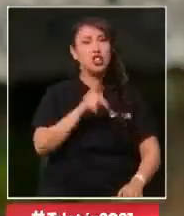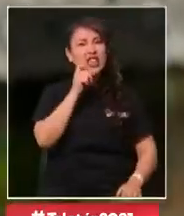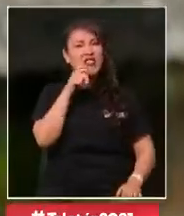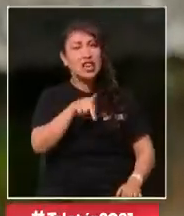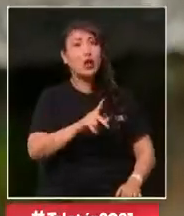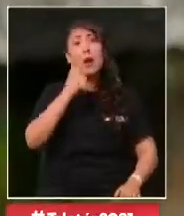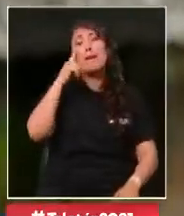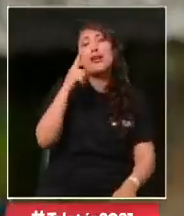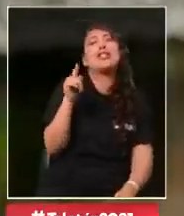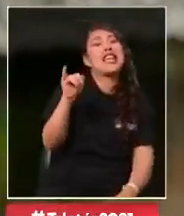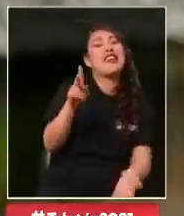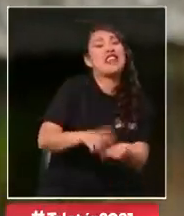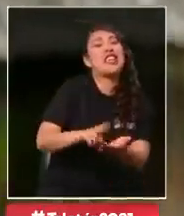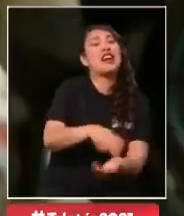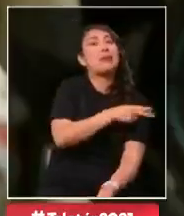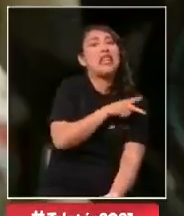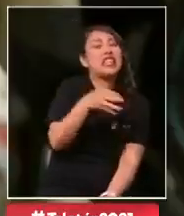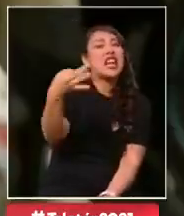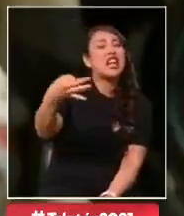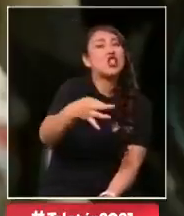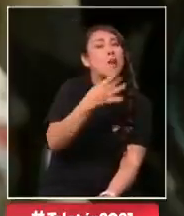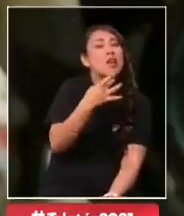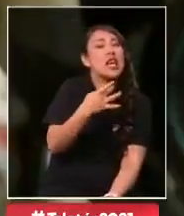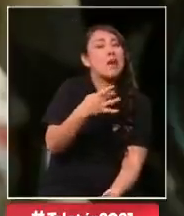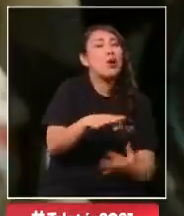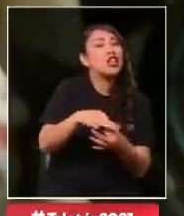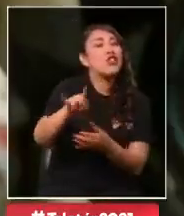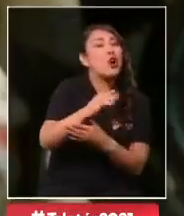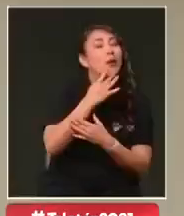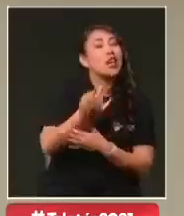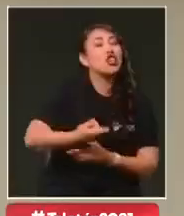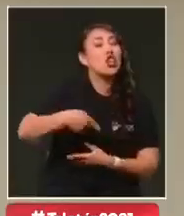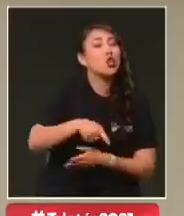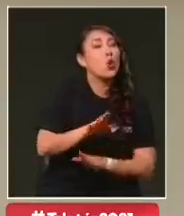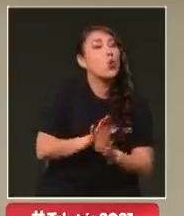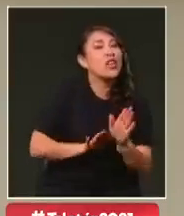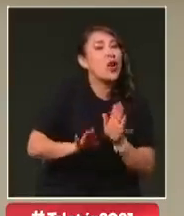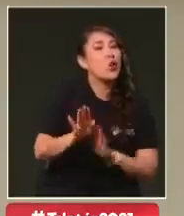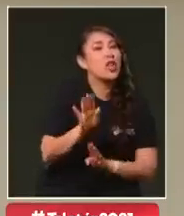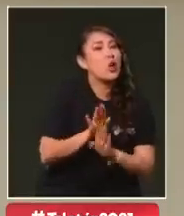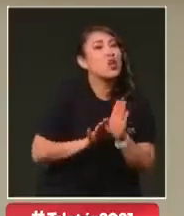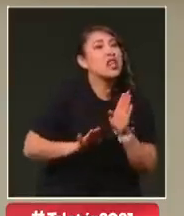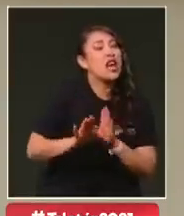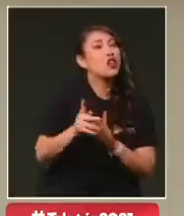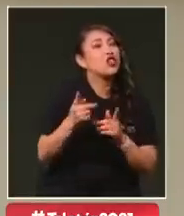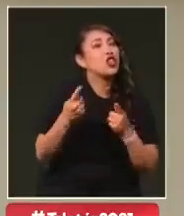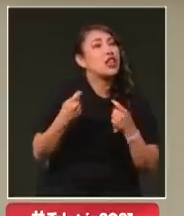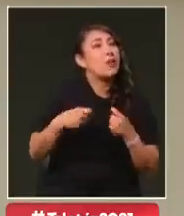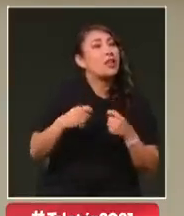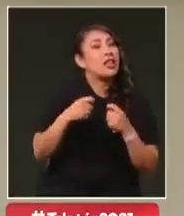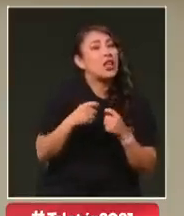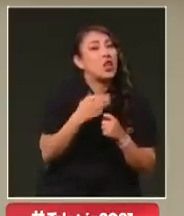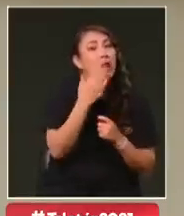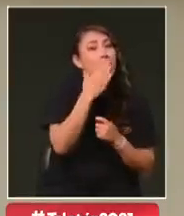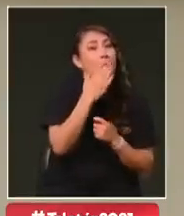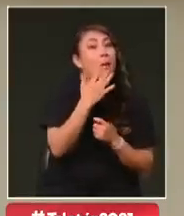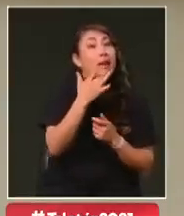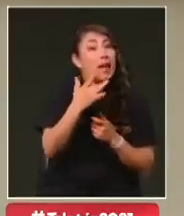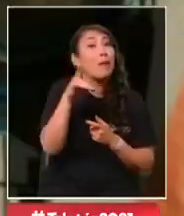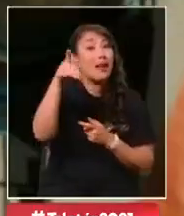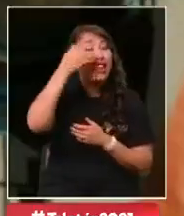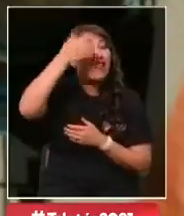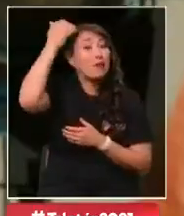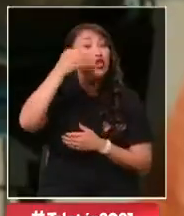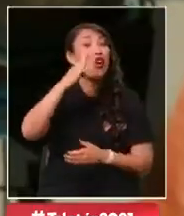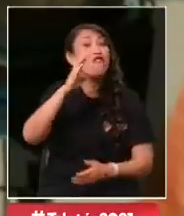eso. También tiene razón el Capi. Creo que no se trata de eso porque nosotros estamos cuidándolo y estamos tratando de hacer lo mejor posible para que Ben esté tranquilo